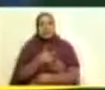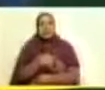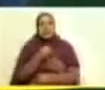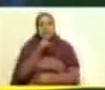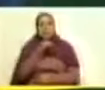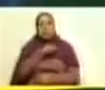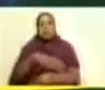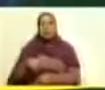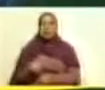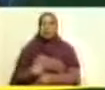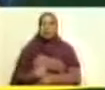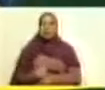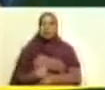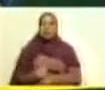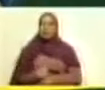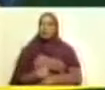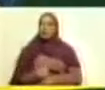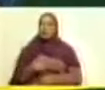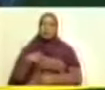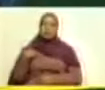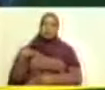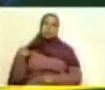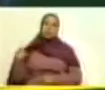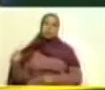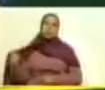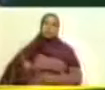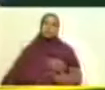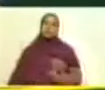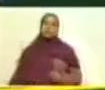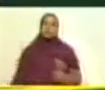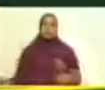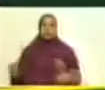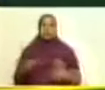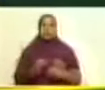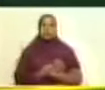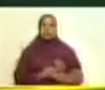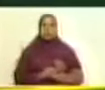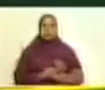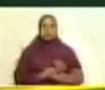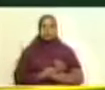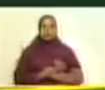con nosotros. ¿Ah?